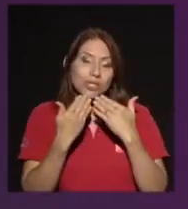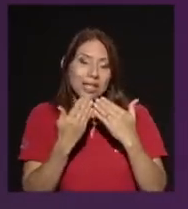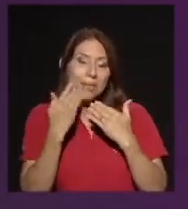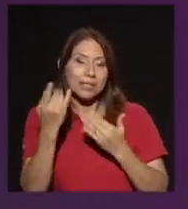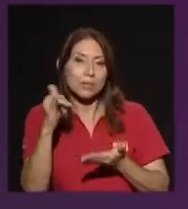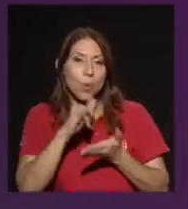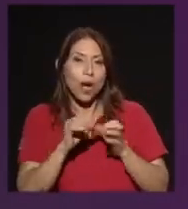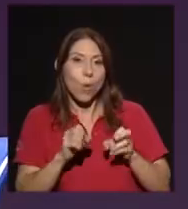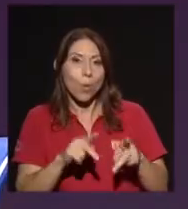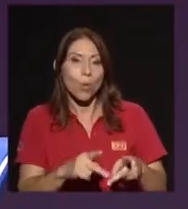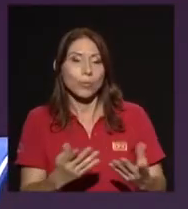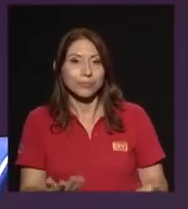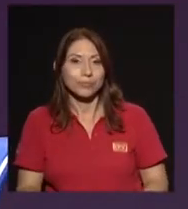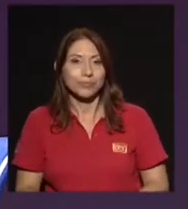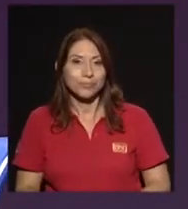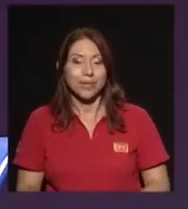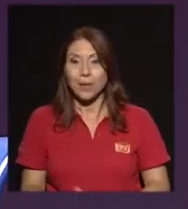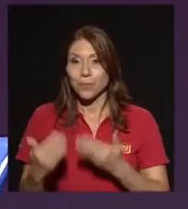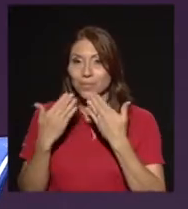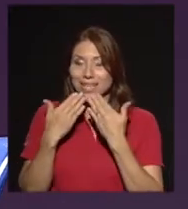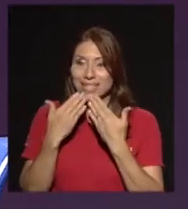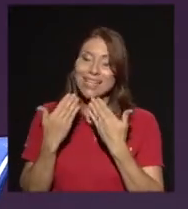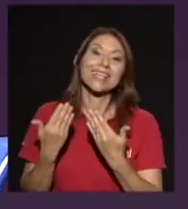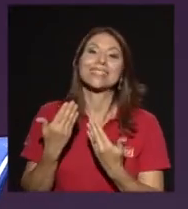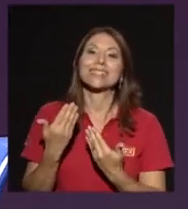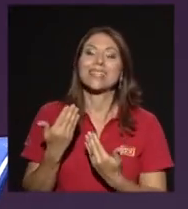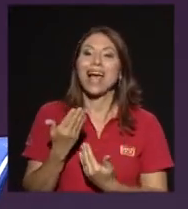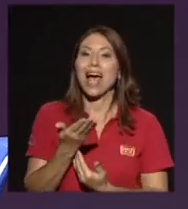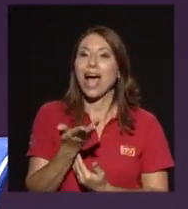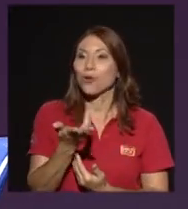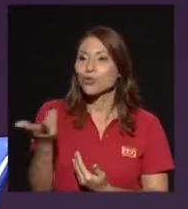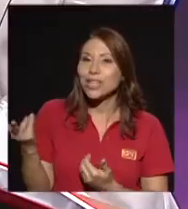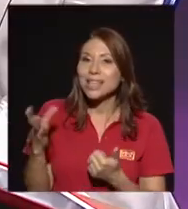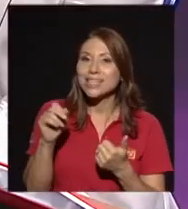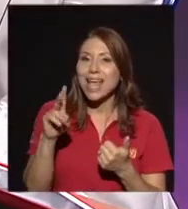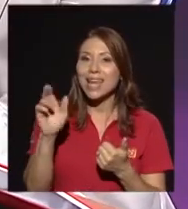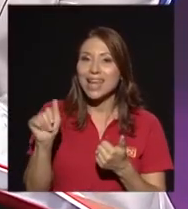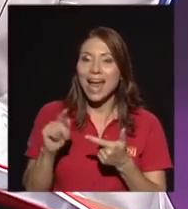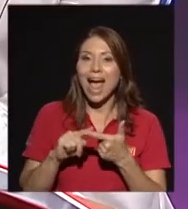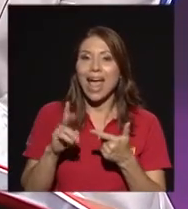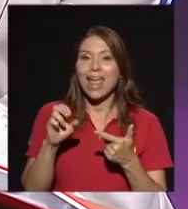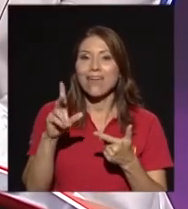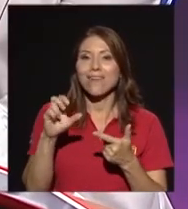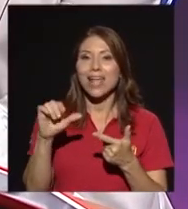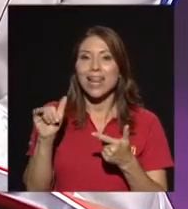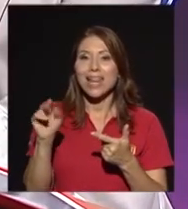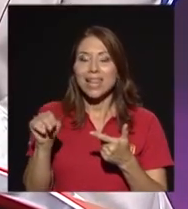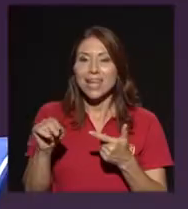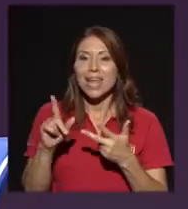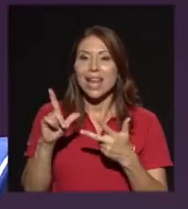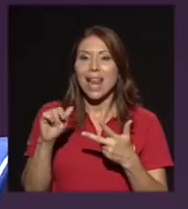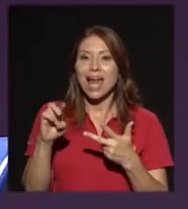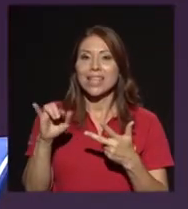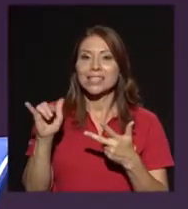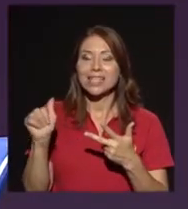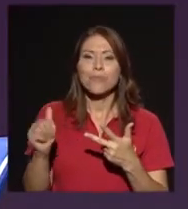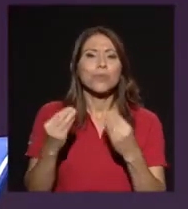el espacio, Maricel. Muchas gracias a ustedes, Erika, Evelyn, Larisa, y mil gracias a